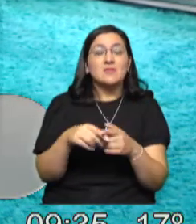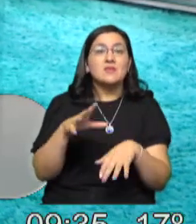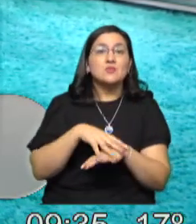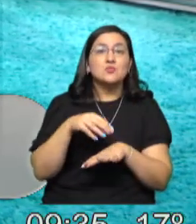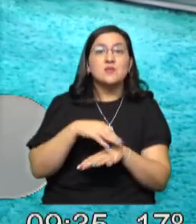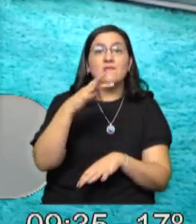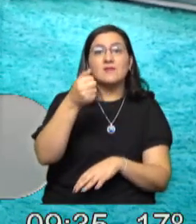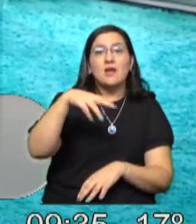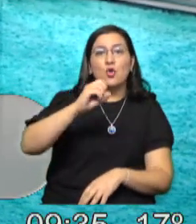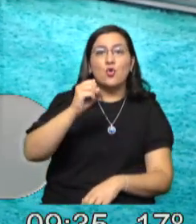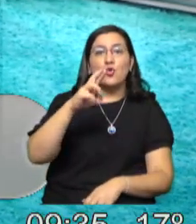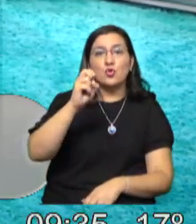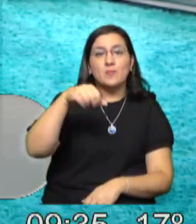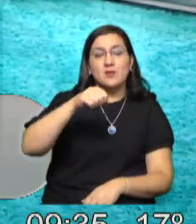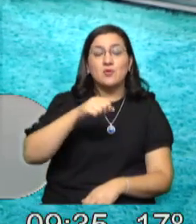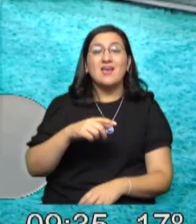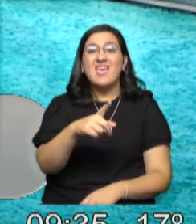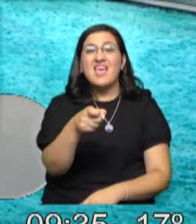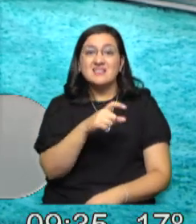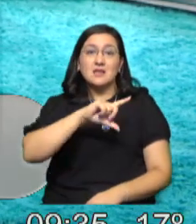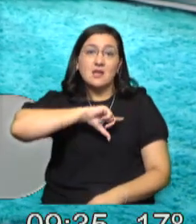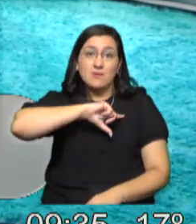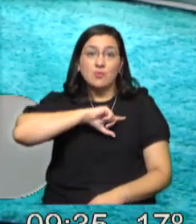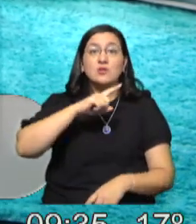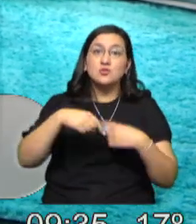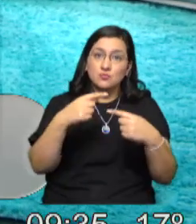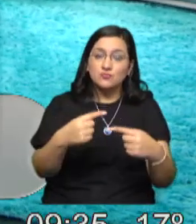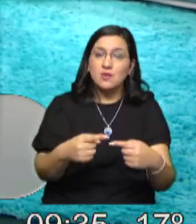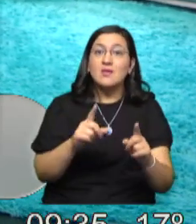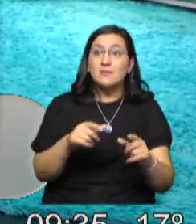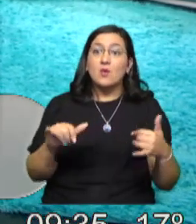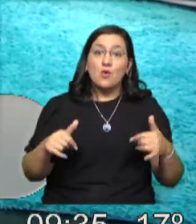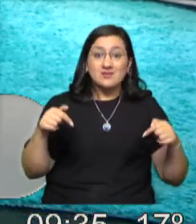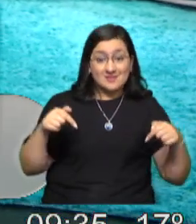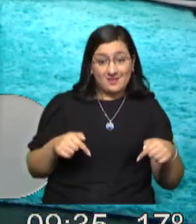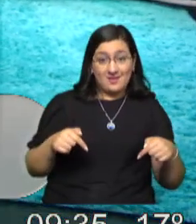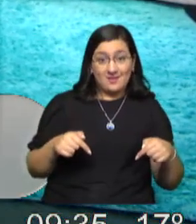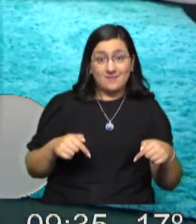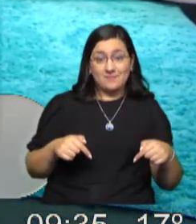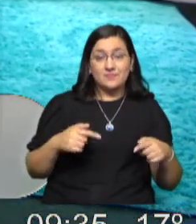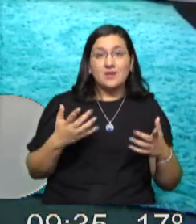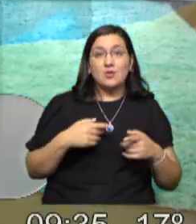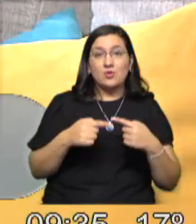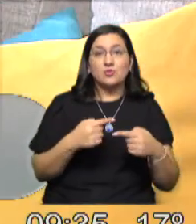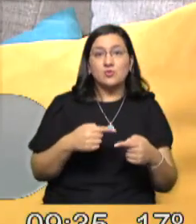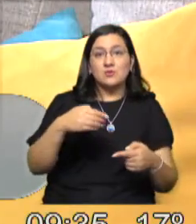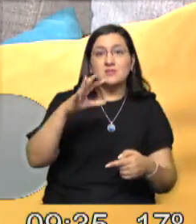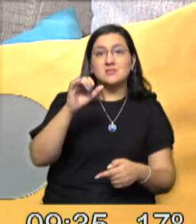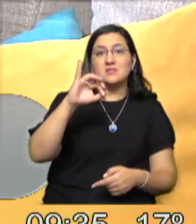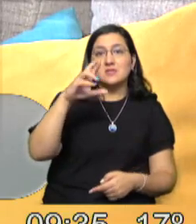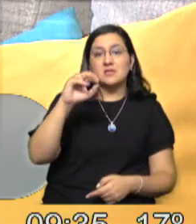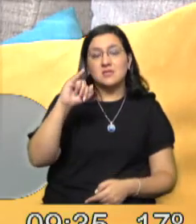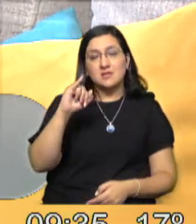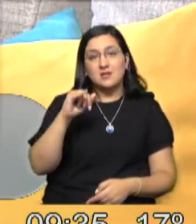a Franco Romero, también ex Liverpool de acá. Y bueno, ellos siguieron allá. Y luego tengo jugadores acá, que ahora siguen los Sirios, hermanos Siri, Nico, que está